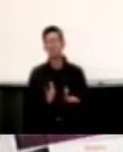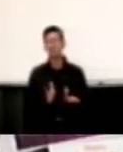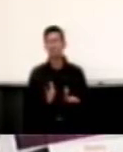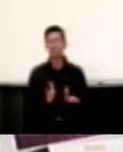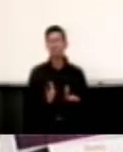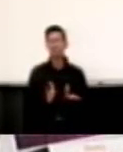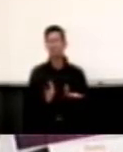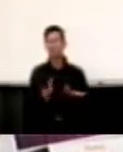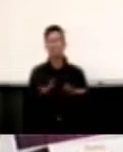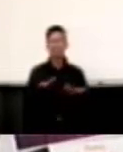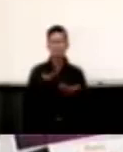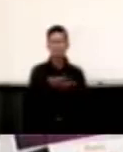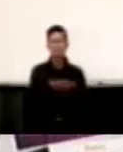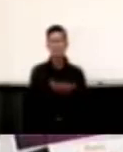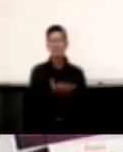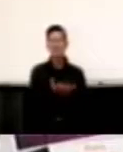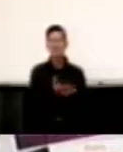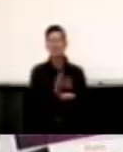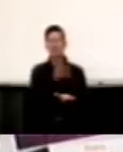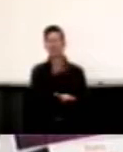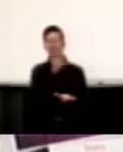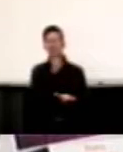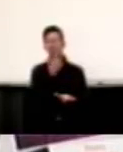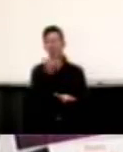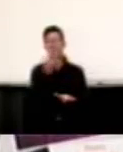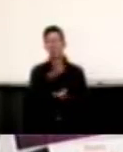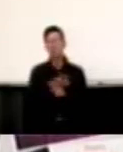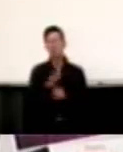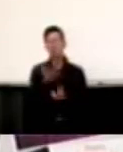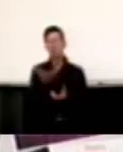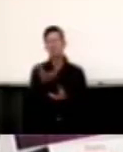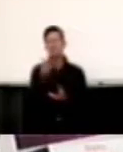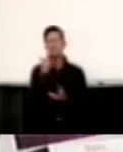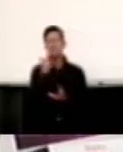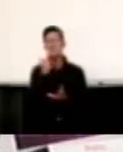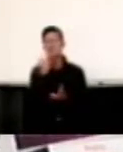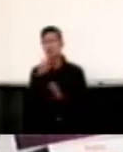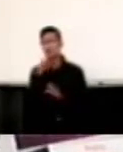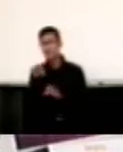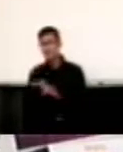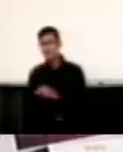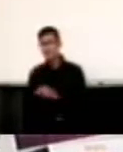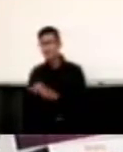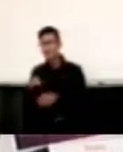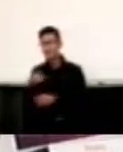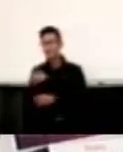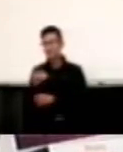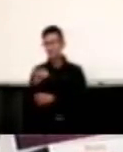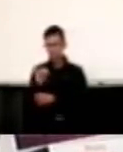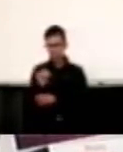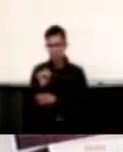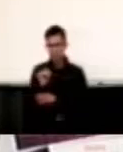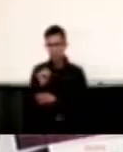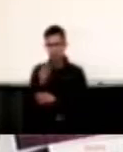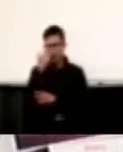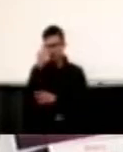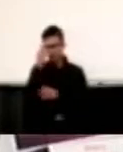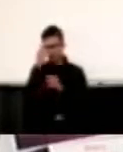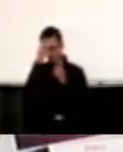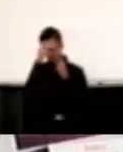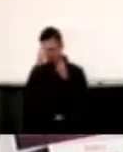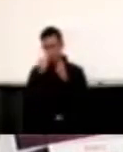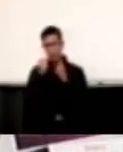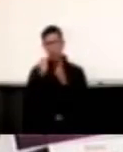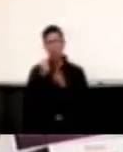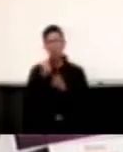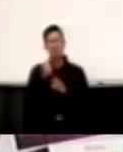de cambio institucional para mejorar la democracia. Sí estoy de acuerdo en que deberíamos y debimos haber cambiado el